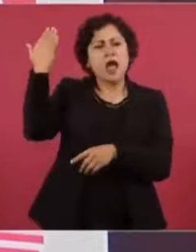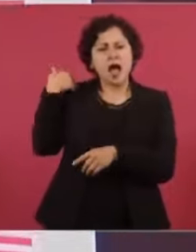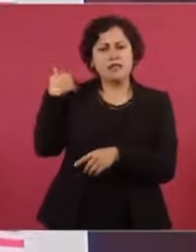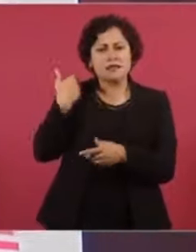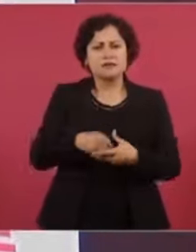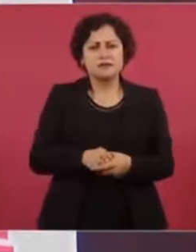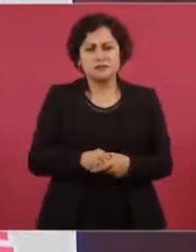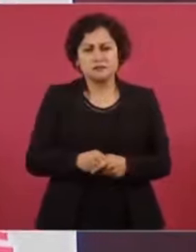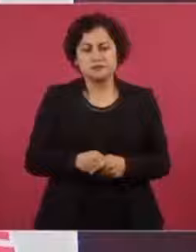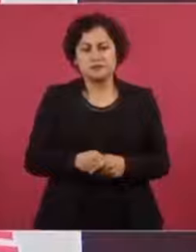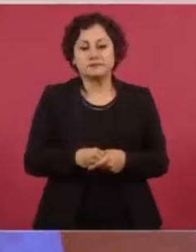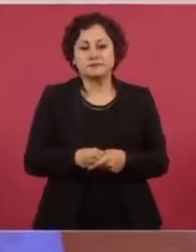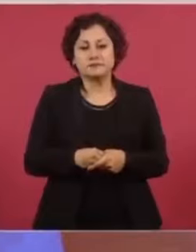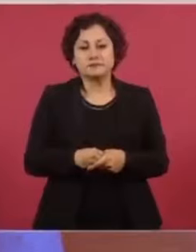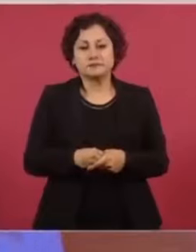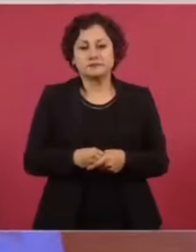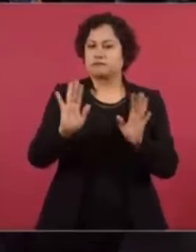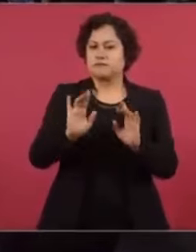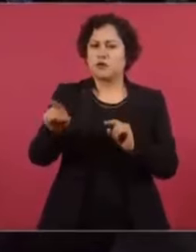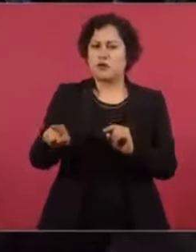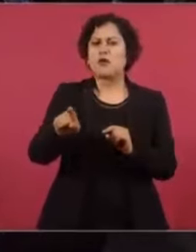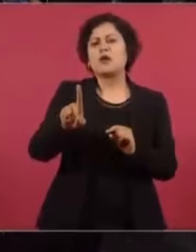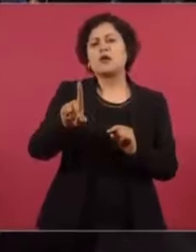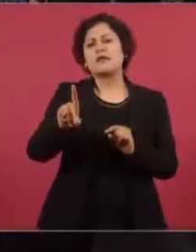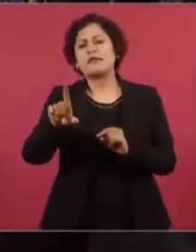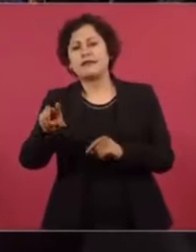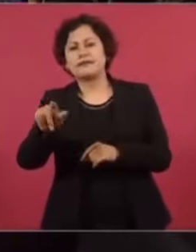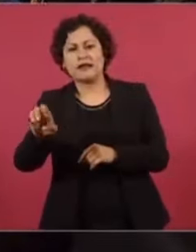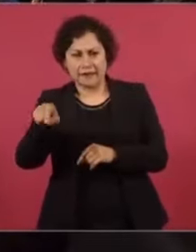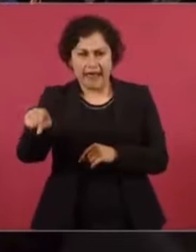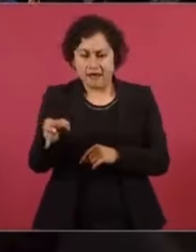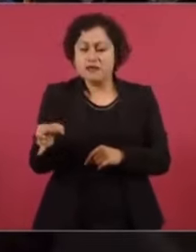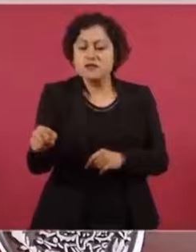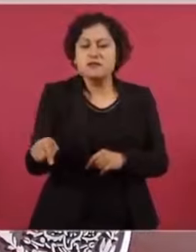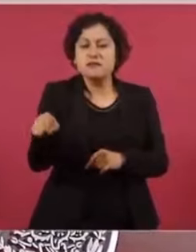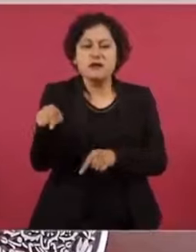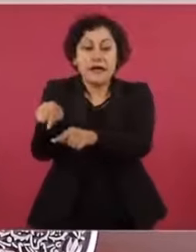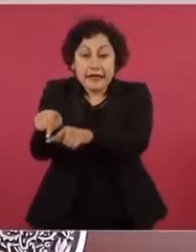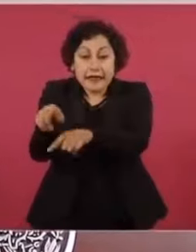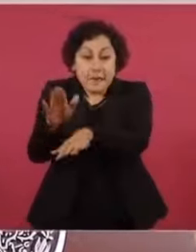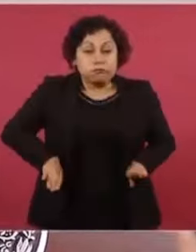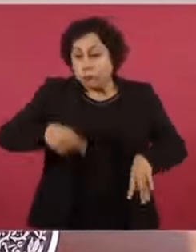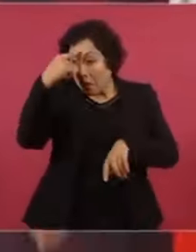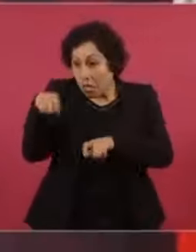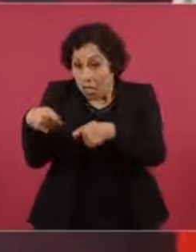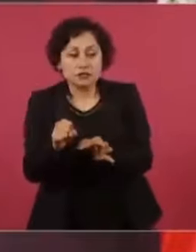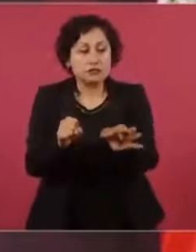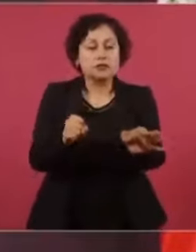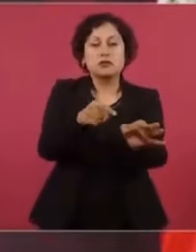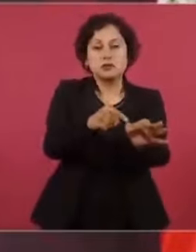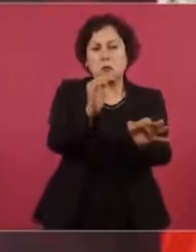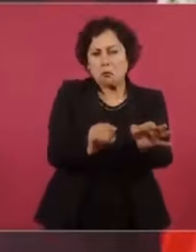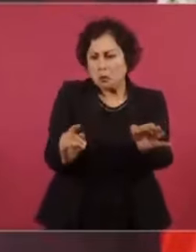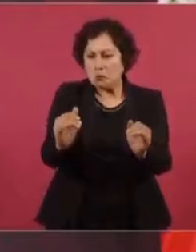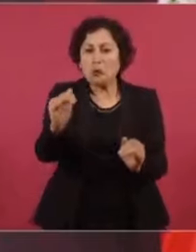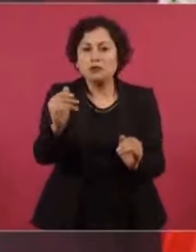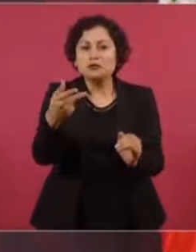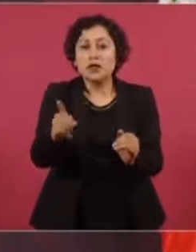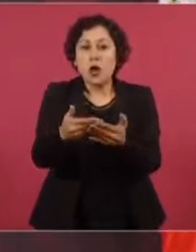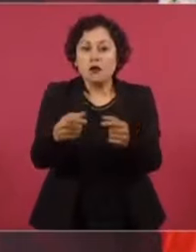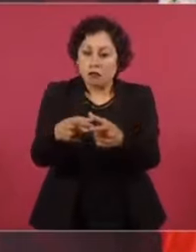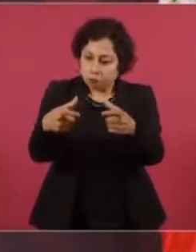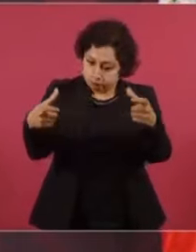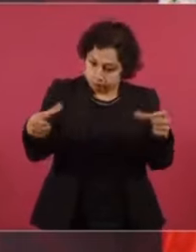localizado en la del Valle. Había más conservadurismo en la del Valle que las Lomas, pero ahora ya se extendió. Pero